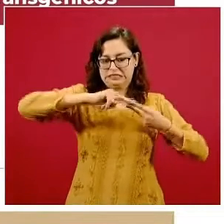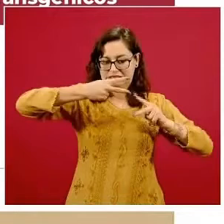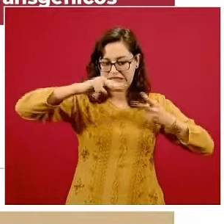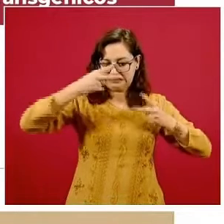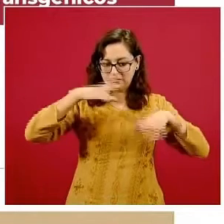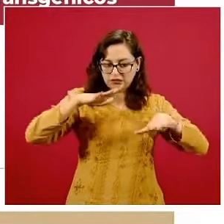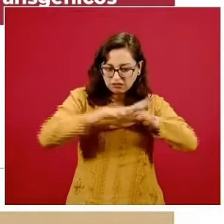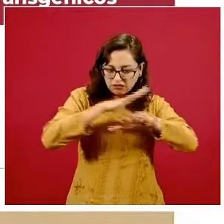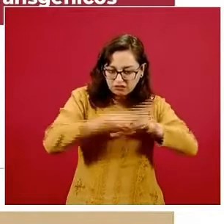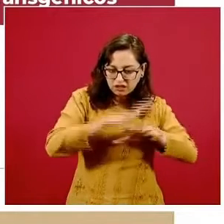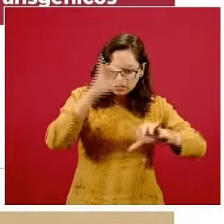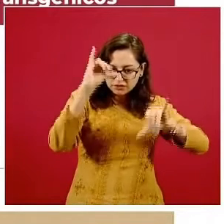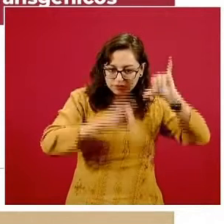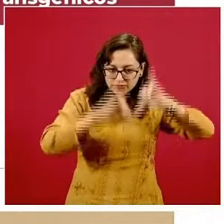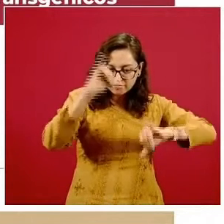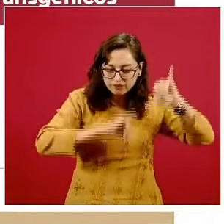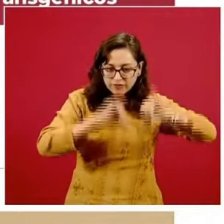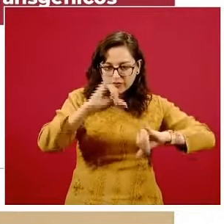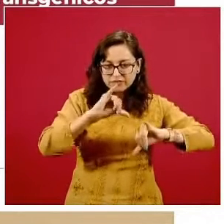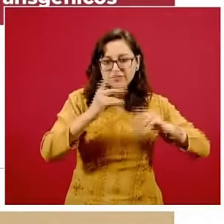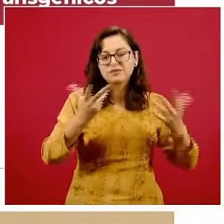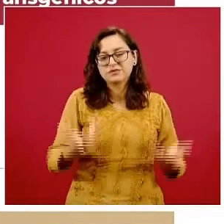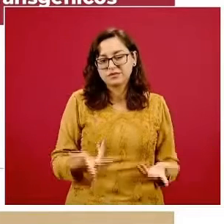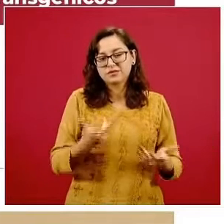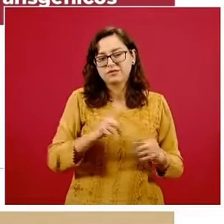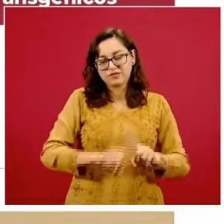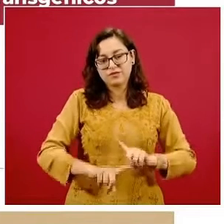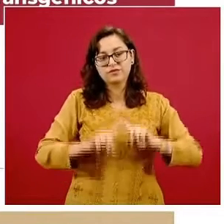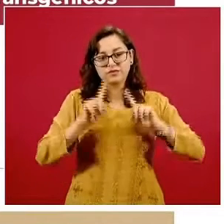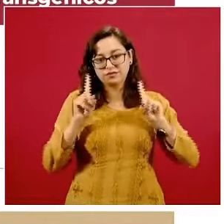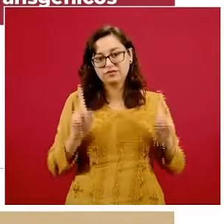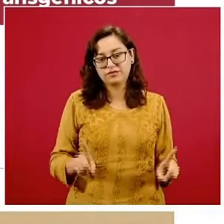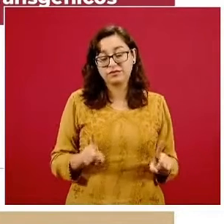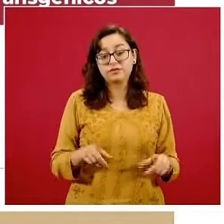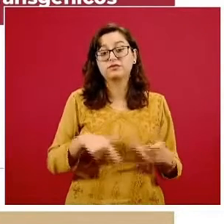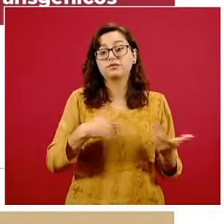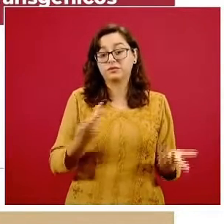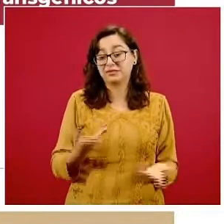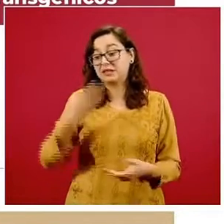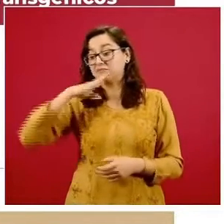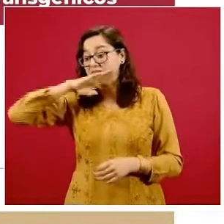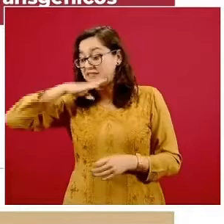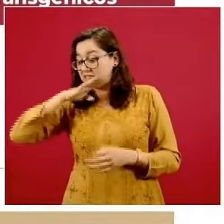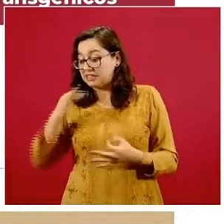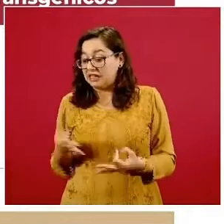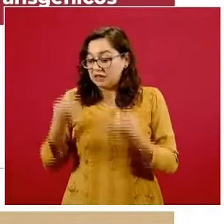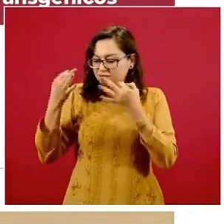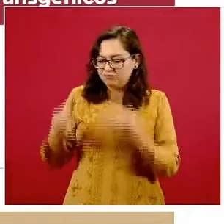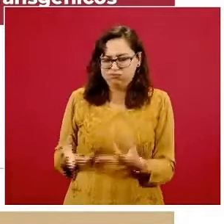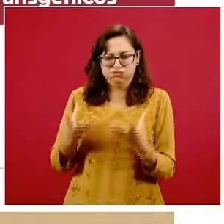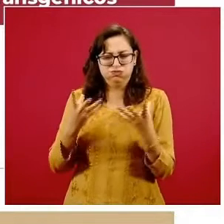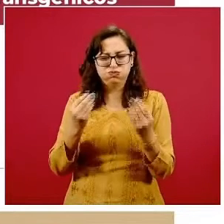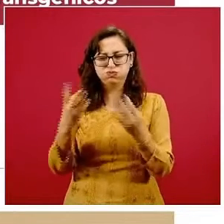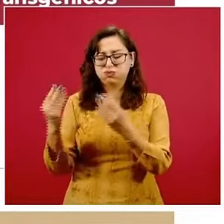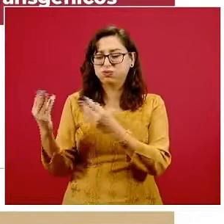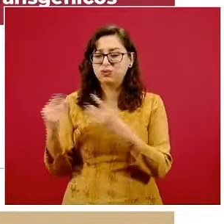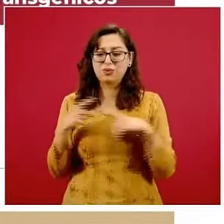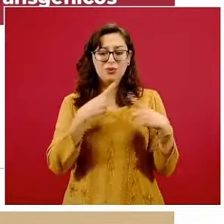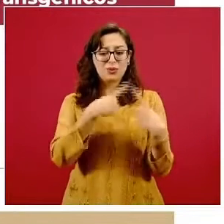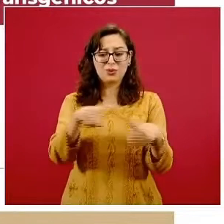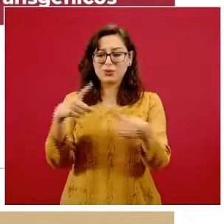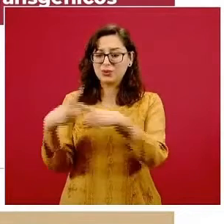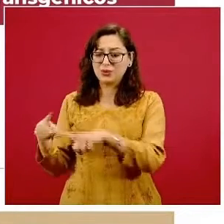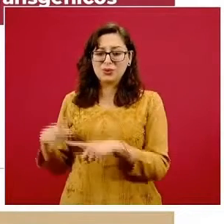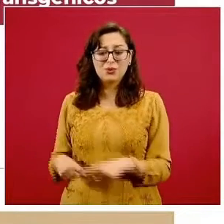otras toxinas que se derivan de los hongos, mientras que los maíces nativos, de los cuales tenemos miles de variedades y